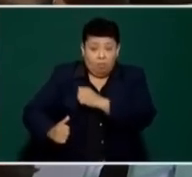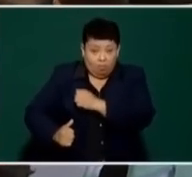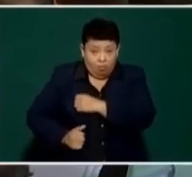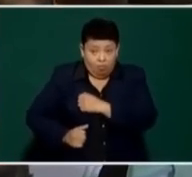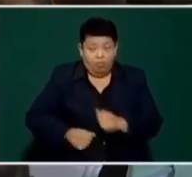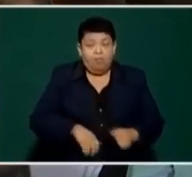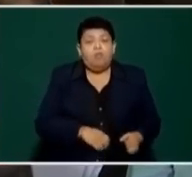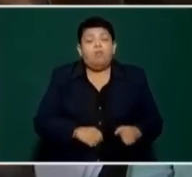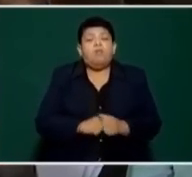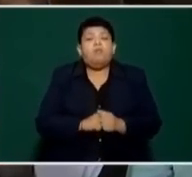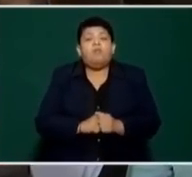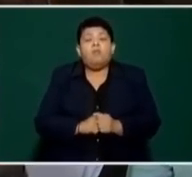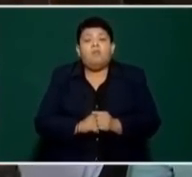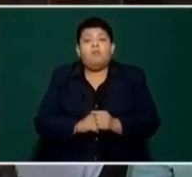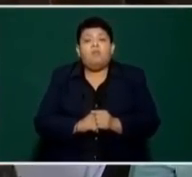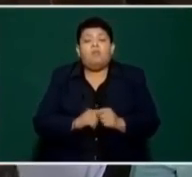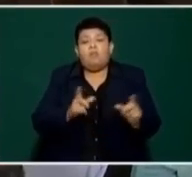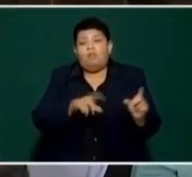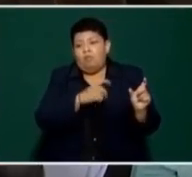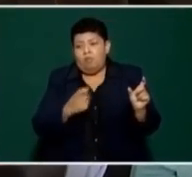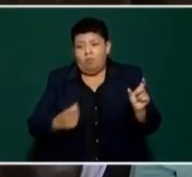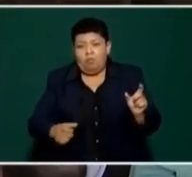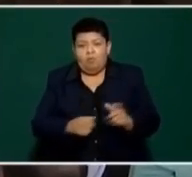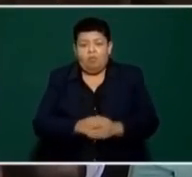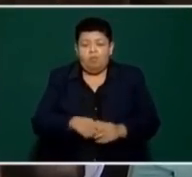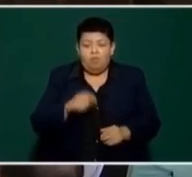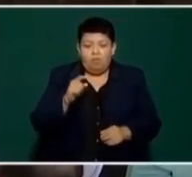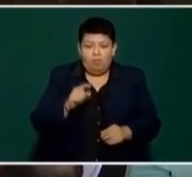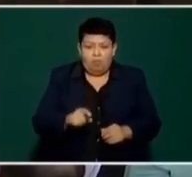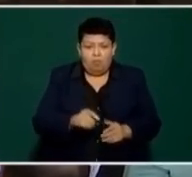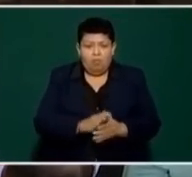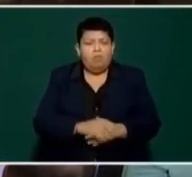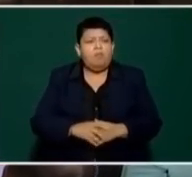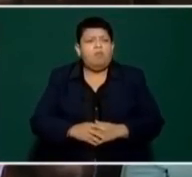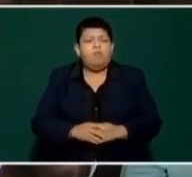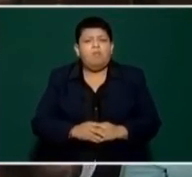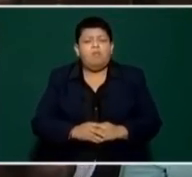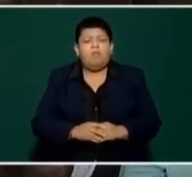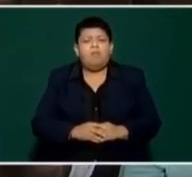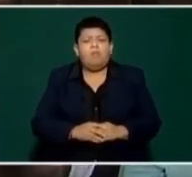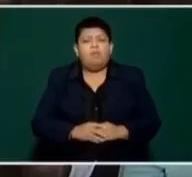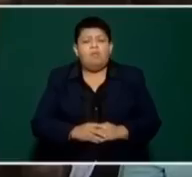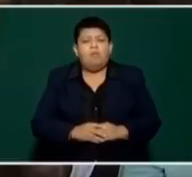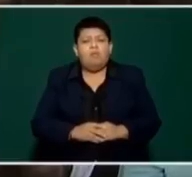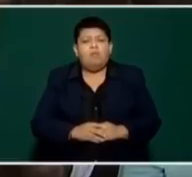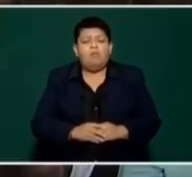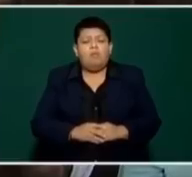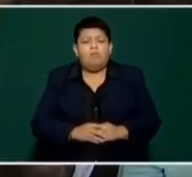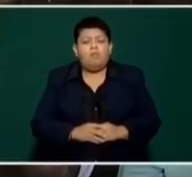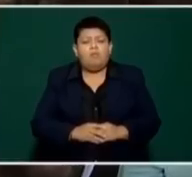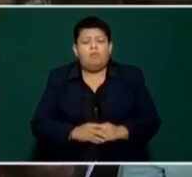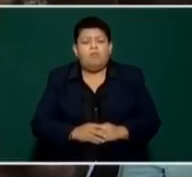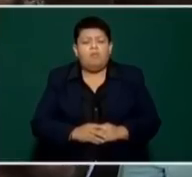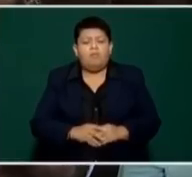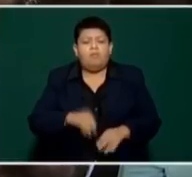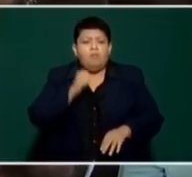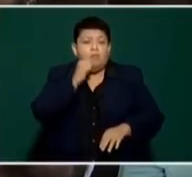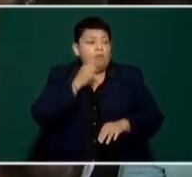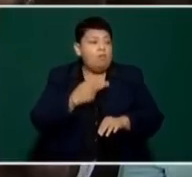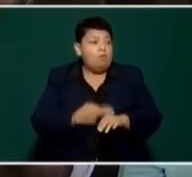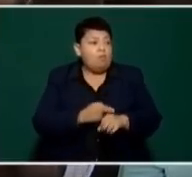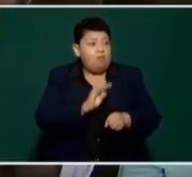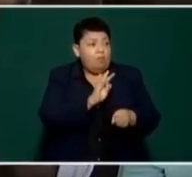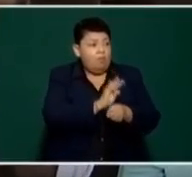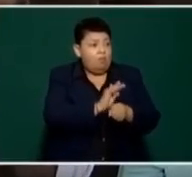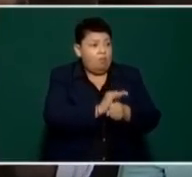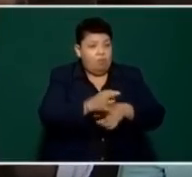de los migrantes y cuáles no están permitidas. Gracias. Sí, pues si el secretario de la Defensa